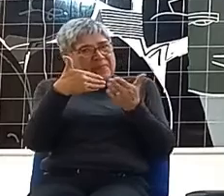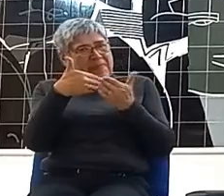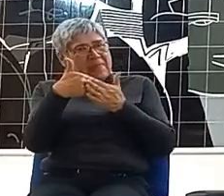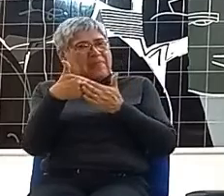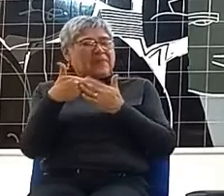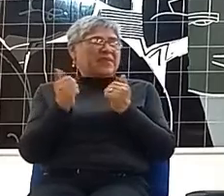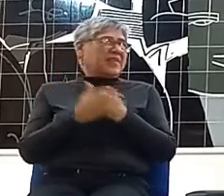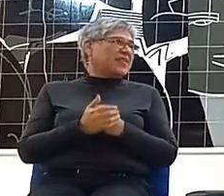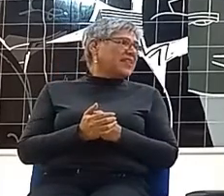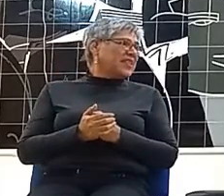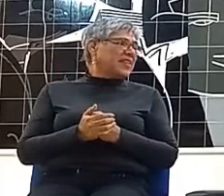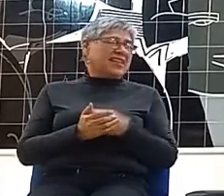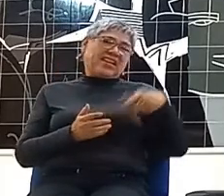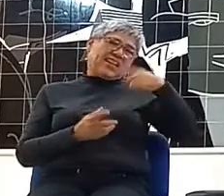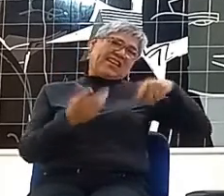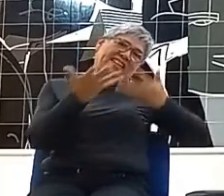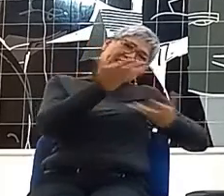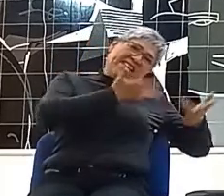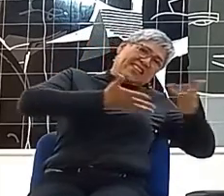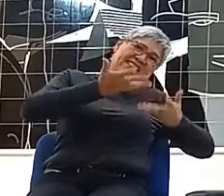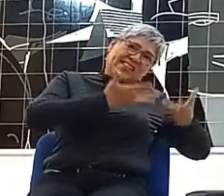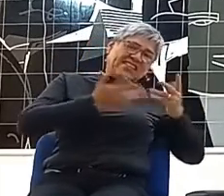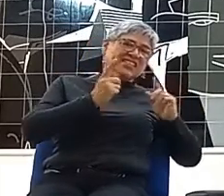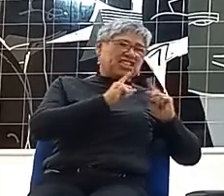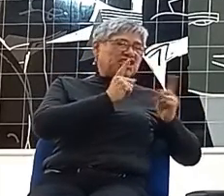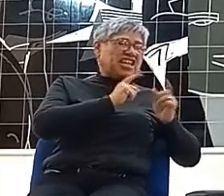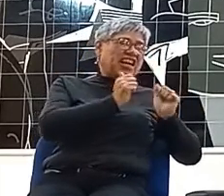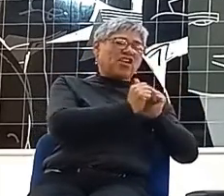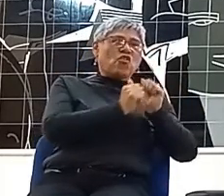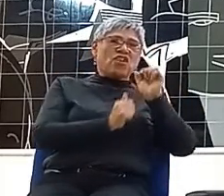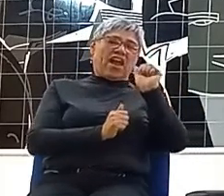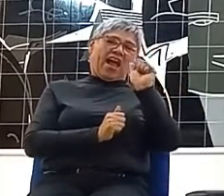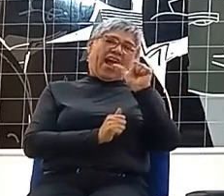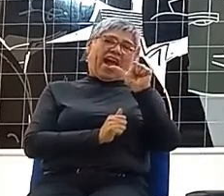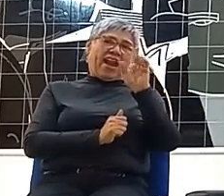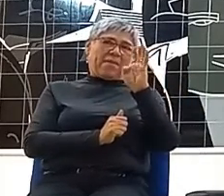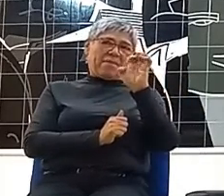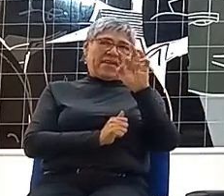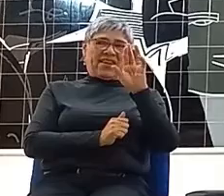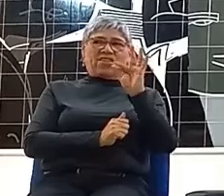justamente nuestra charla con Alberto Verón Ospina,